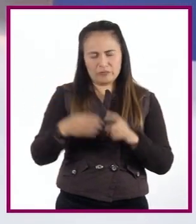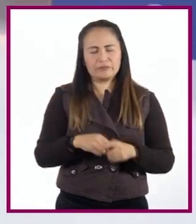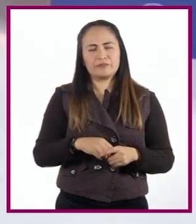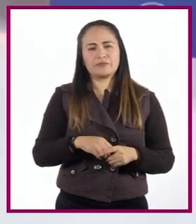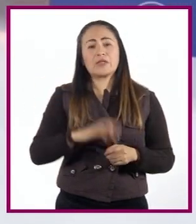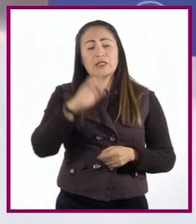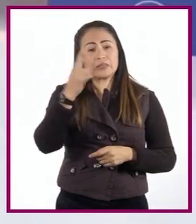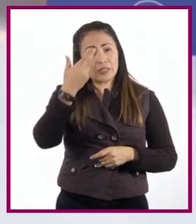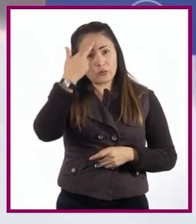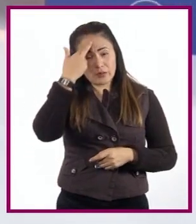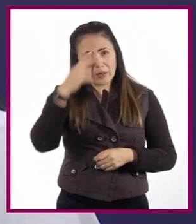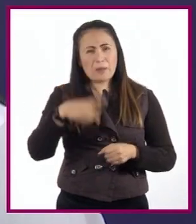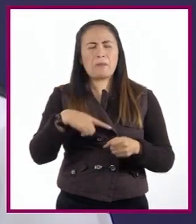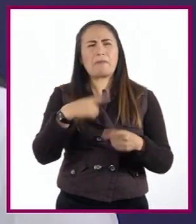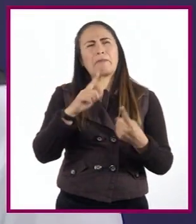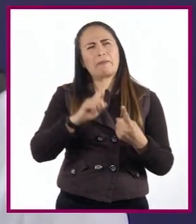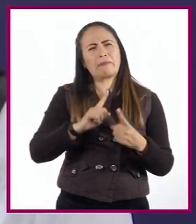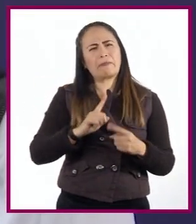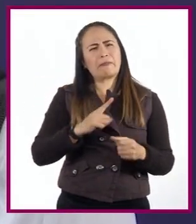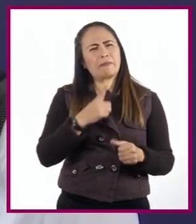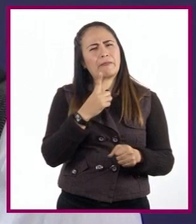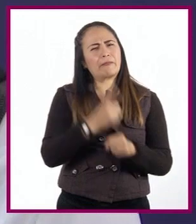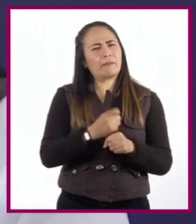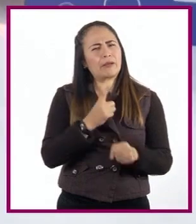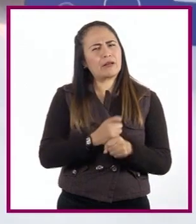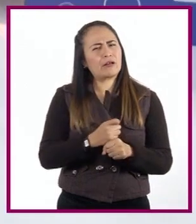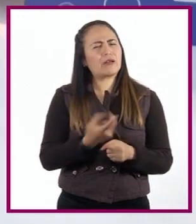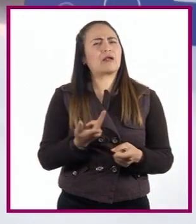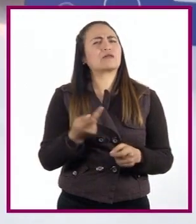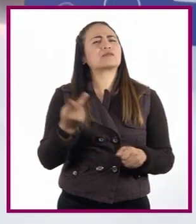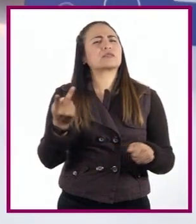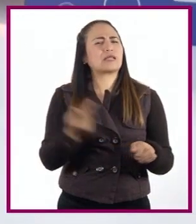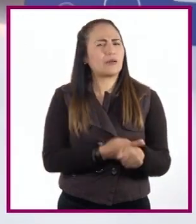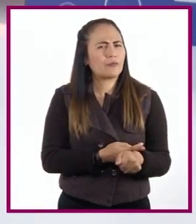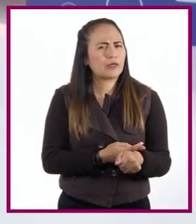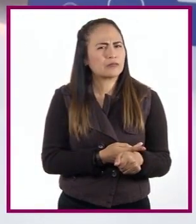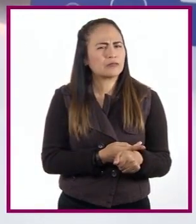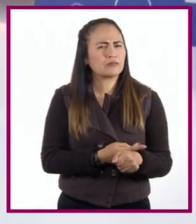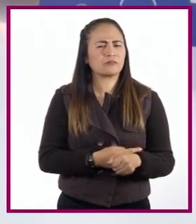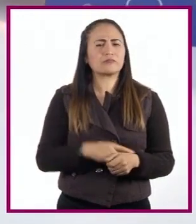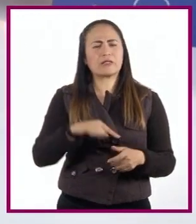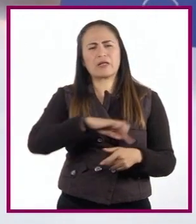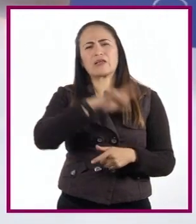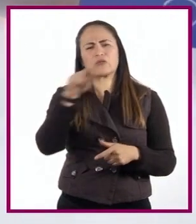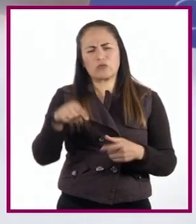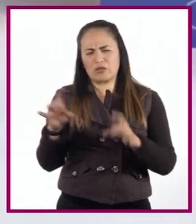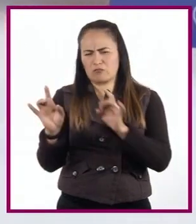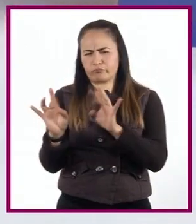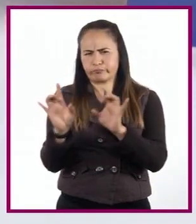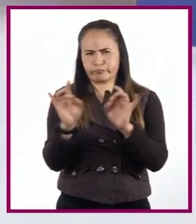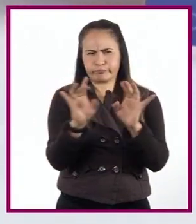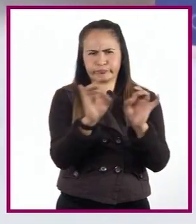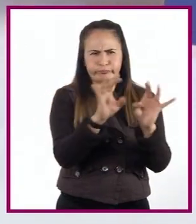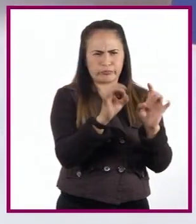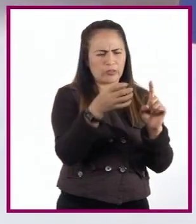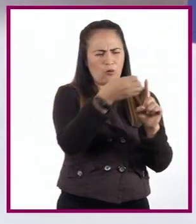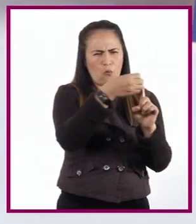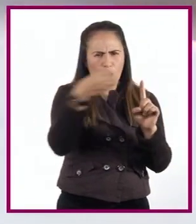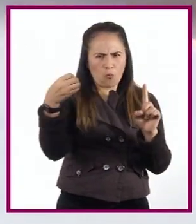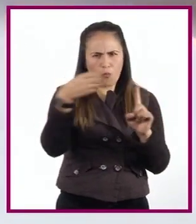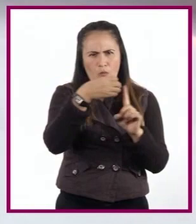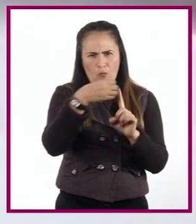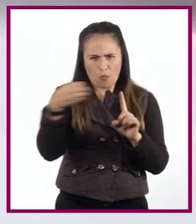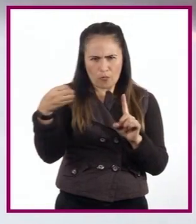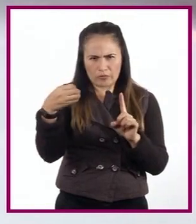Recuerden primero preguntarse, ¿qué pasó? Incluyan todos los hechos y ordénenlos cronológicamente.